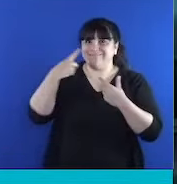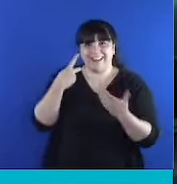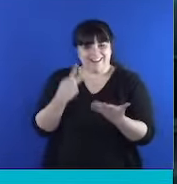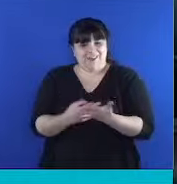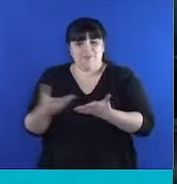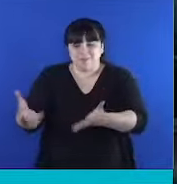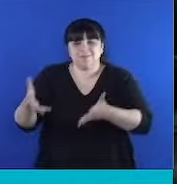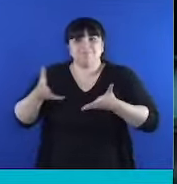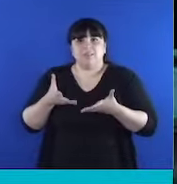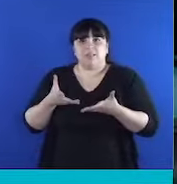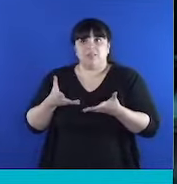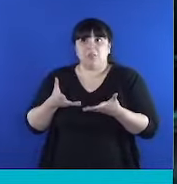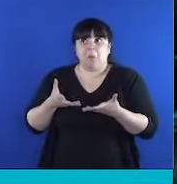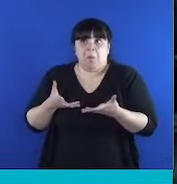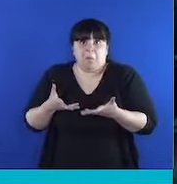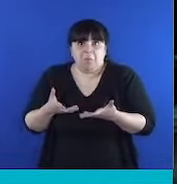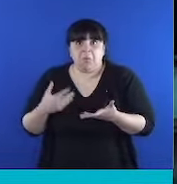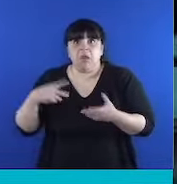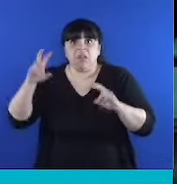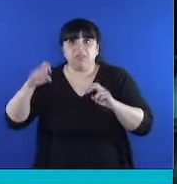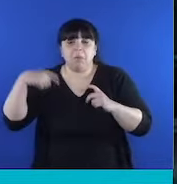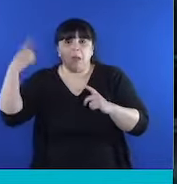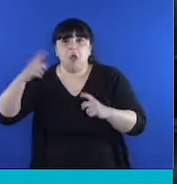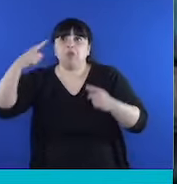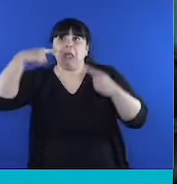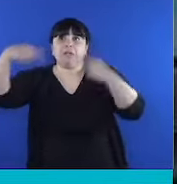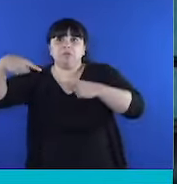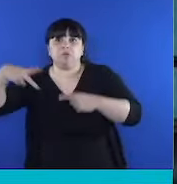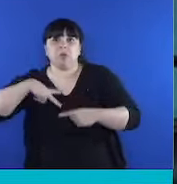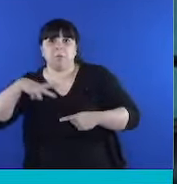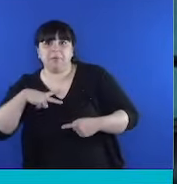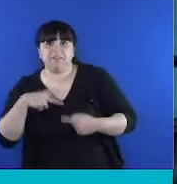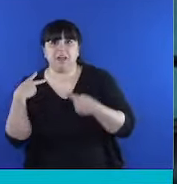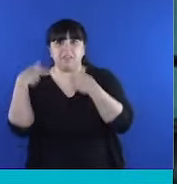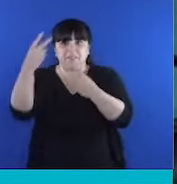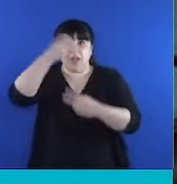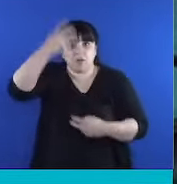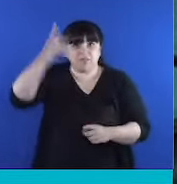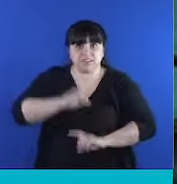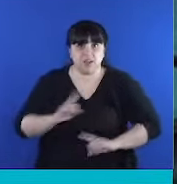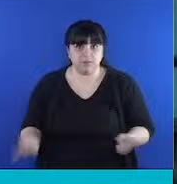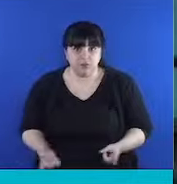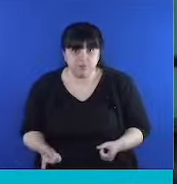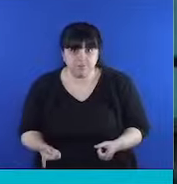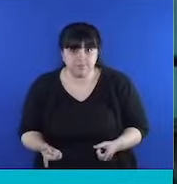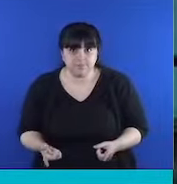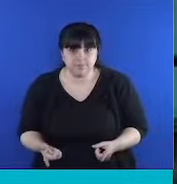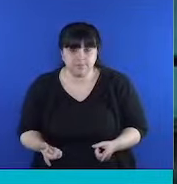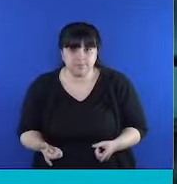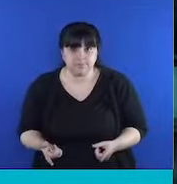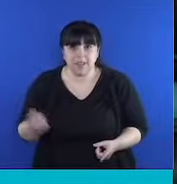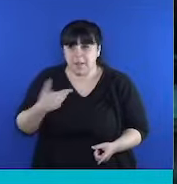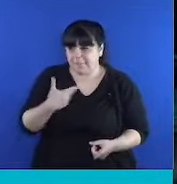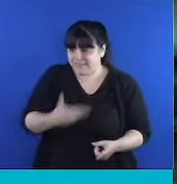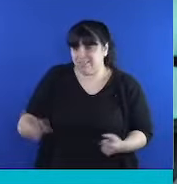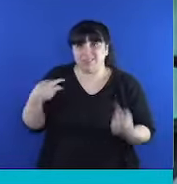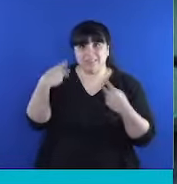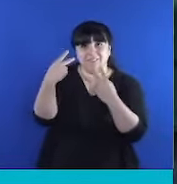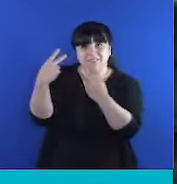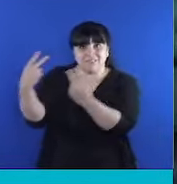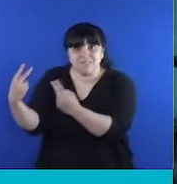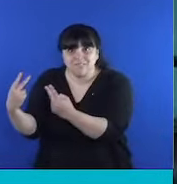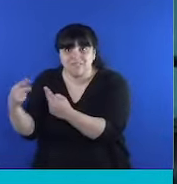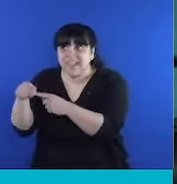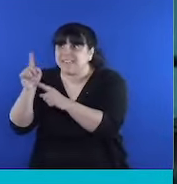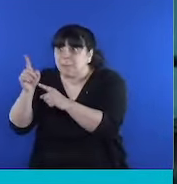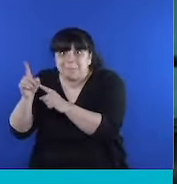reconocimientos de segunda línea hechos por instituciones privadas en viajes que no son oficiales. Con los viajes del presidente se pagan las